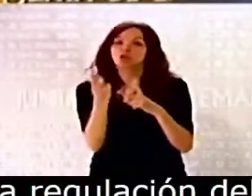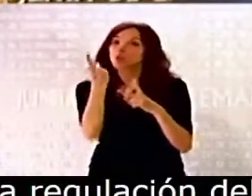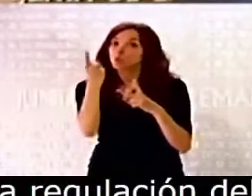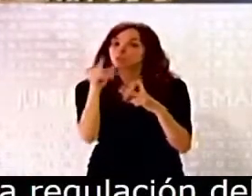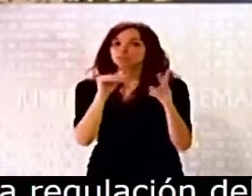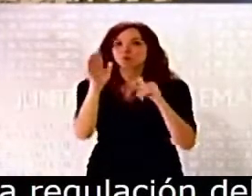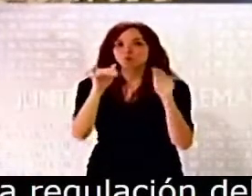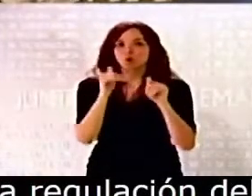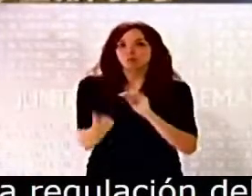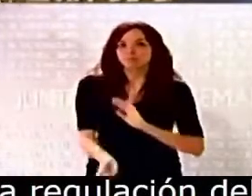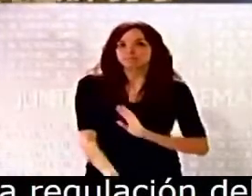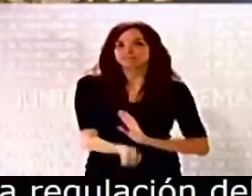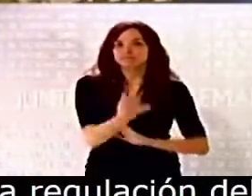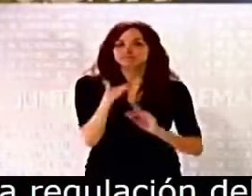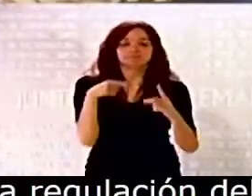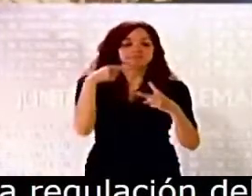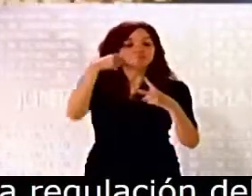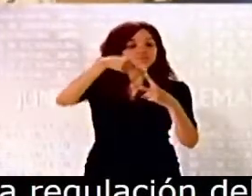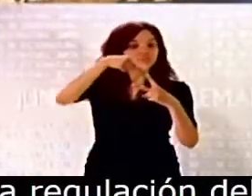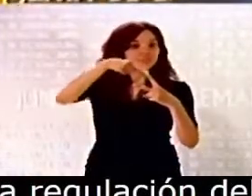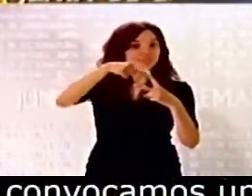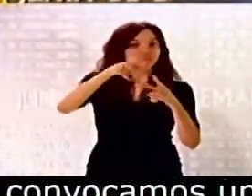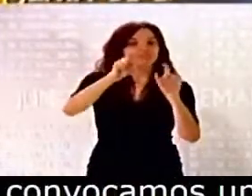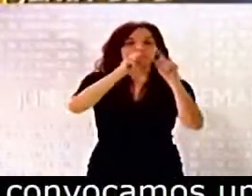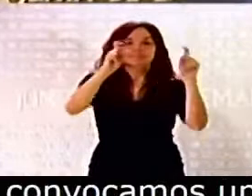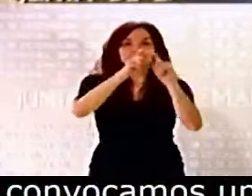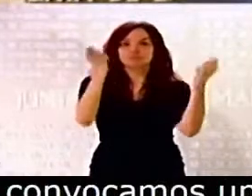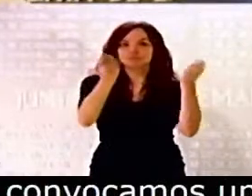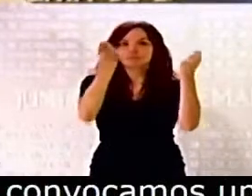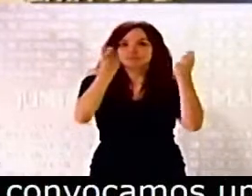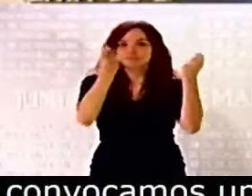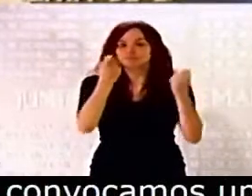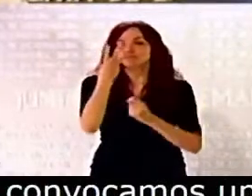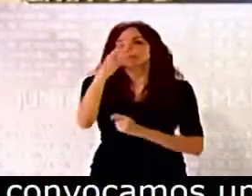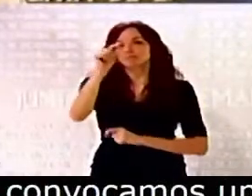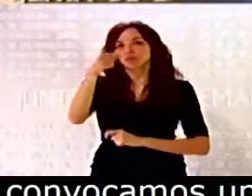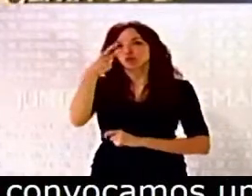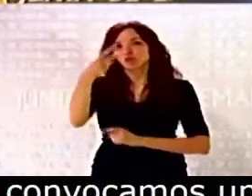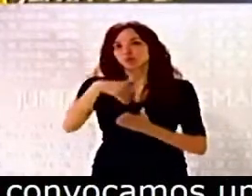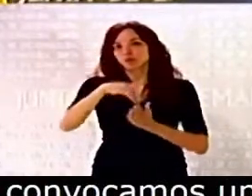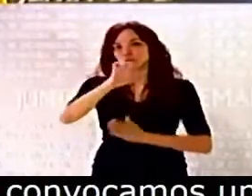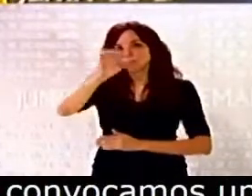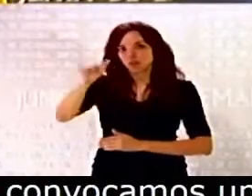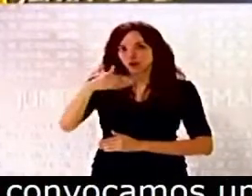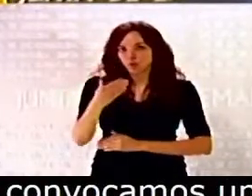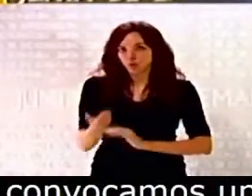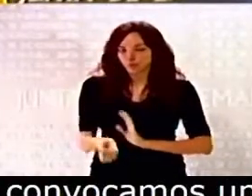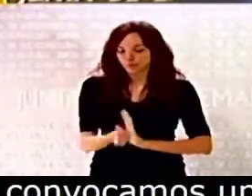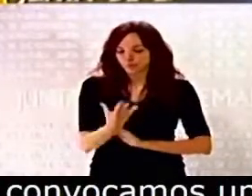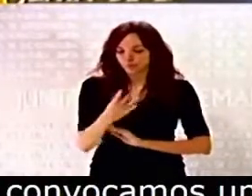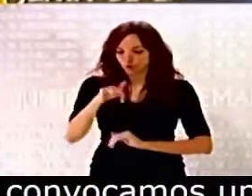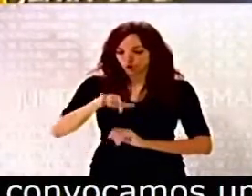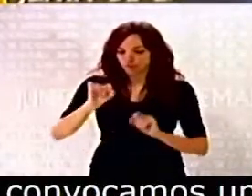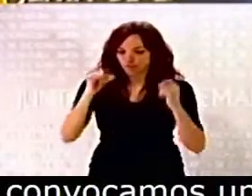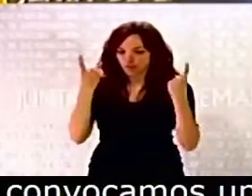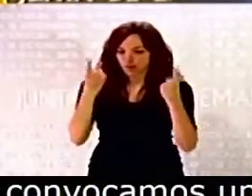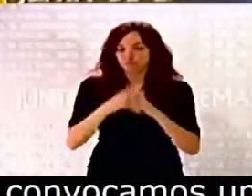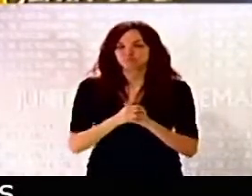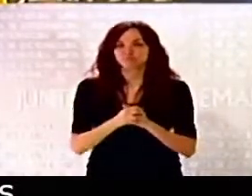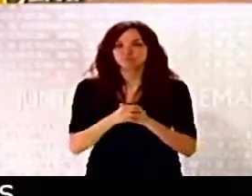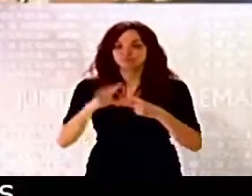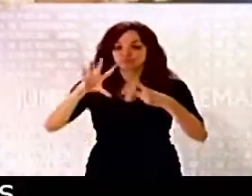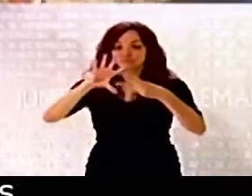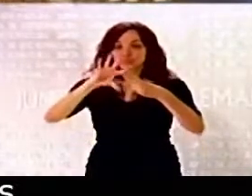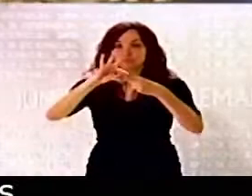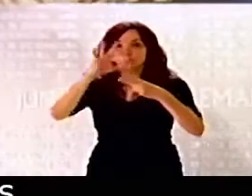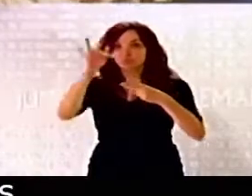el que tiene que ver con las entidades promotoras, con un presupuesto de 3,2 millones de euros. La suma de las 2 convocatorias tendrán